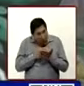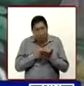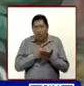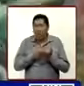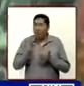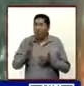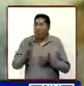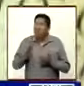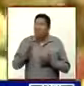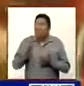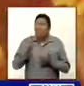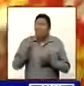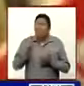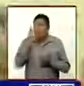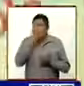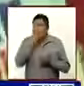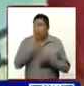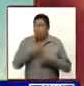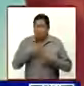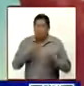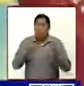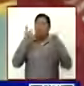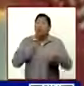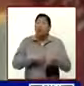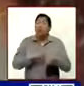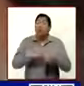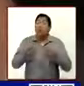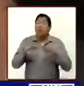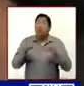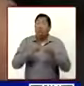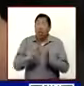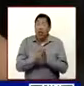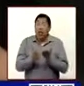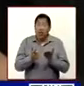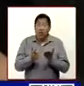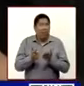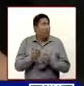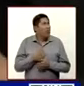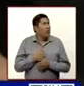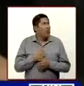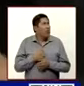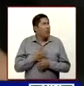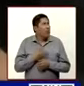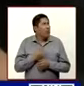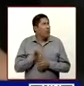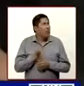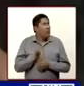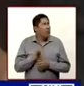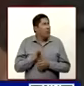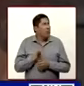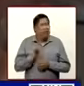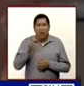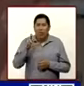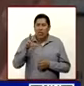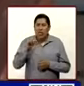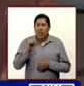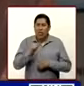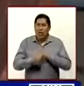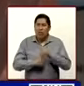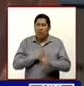bestseller, es novelas. Sí. ¿Cuánto tiempo ya lleva vendiendo libros usted? Yo aproximadamente desde unos 30